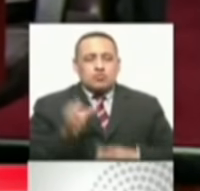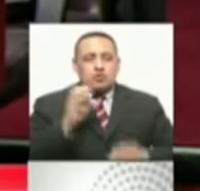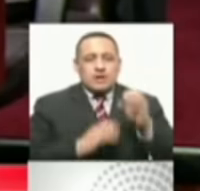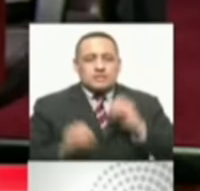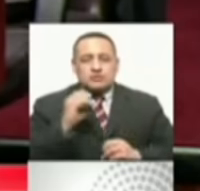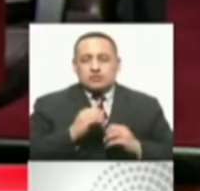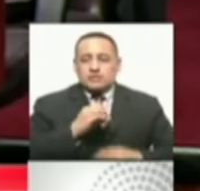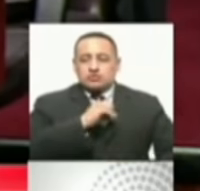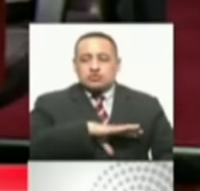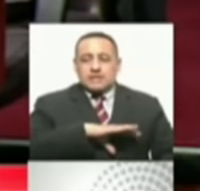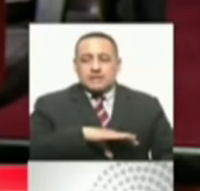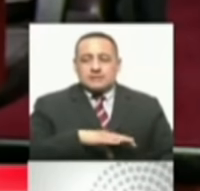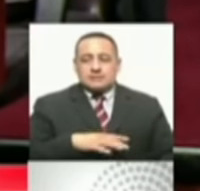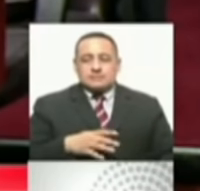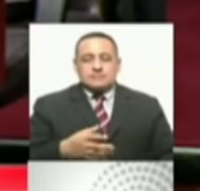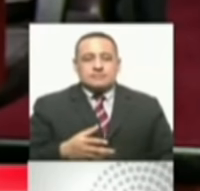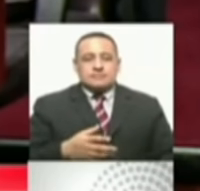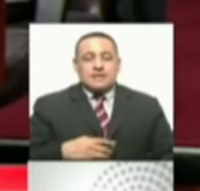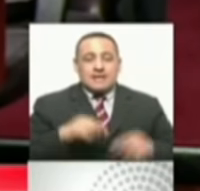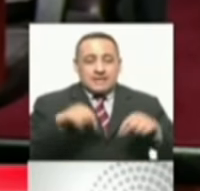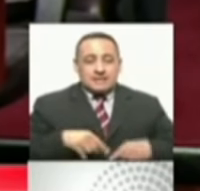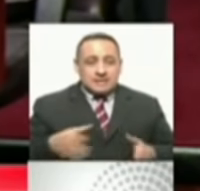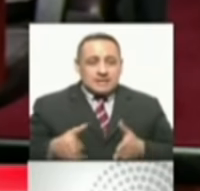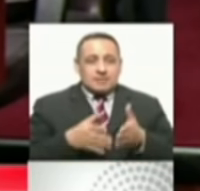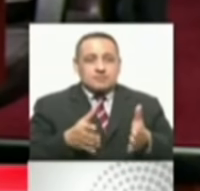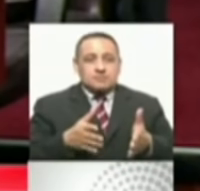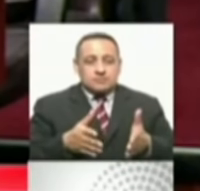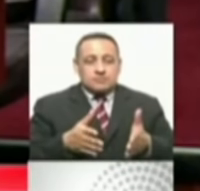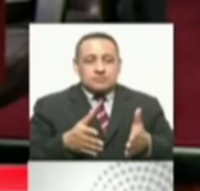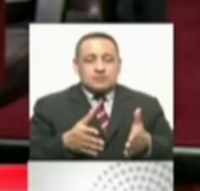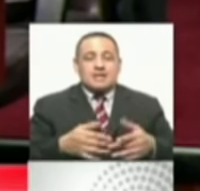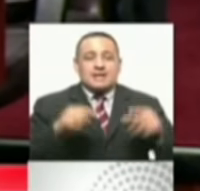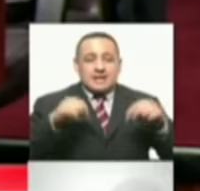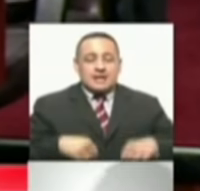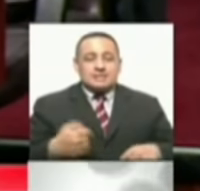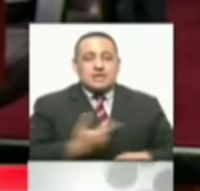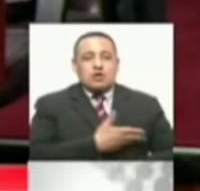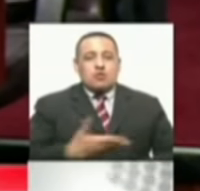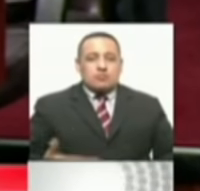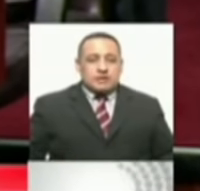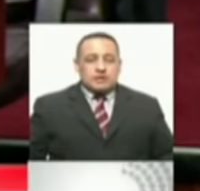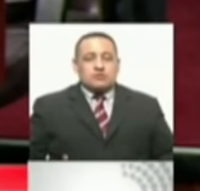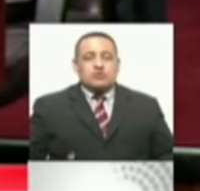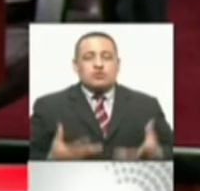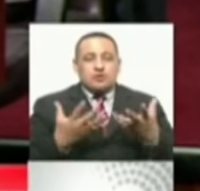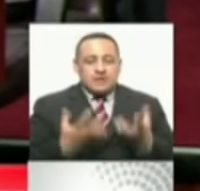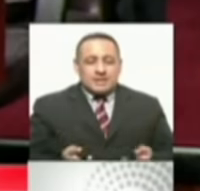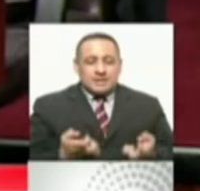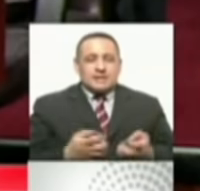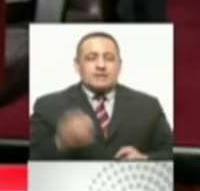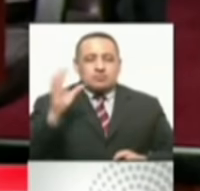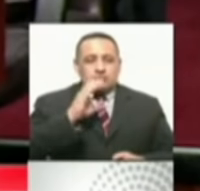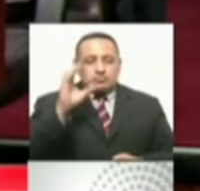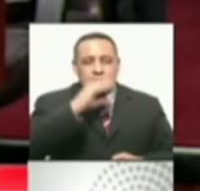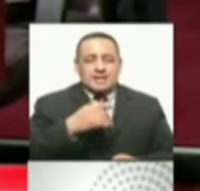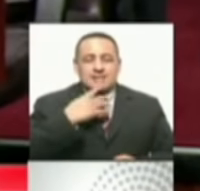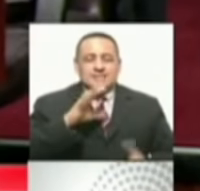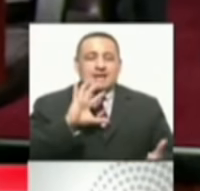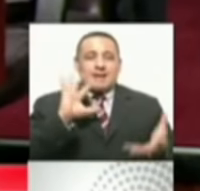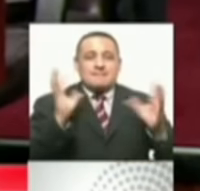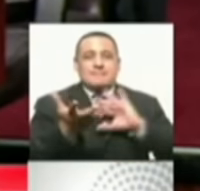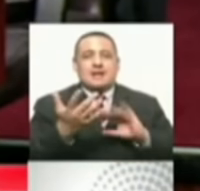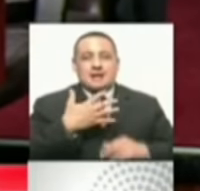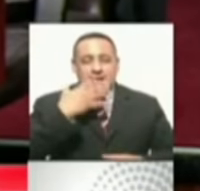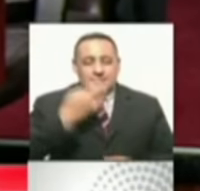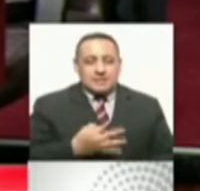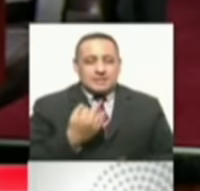poder de justicia peruana. No ha tenido él ninguna aprehensión, no ha cumplido una pena privativa de